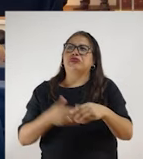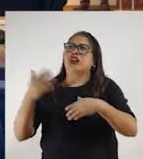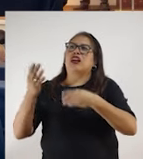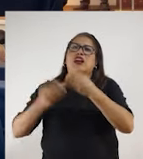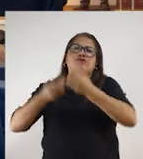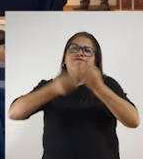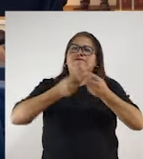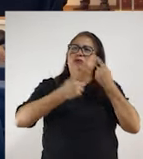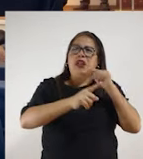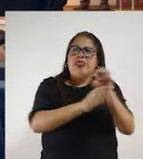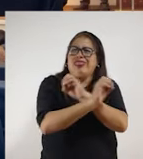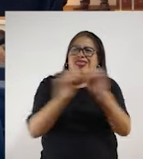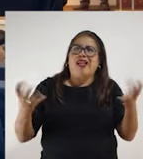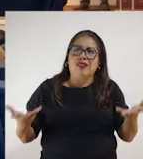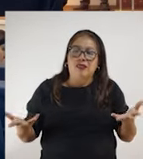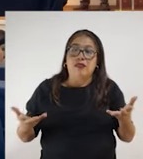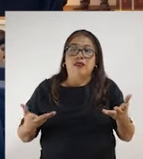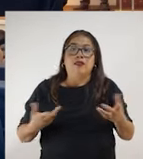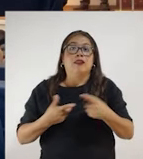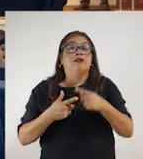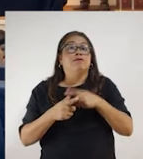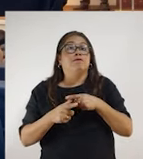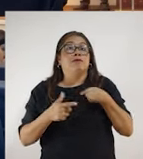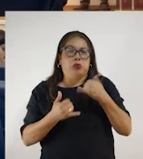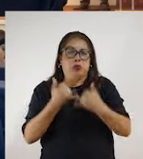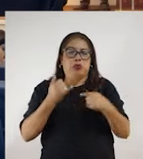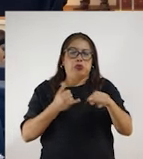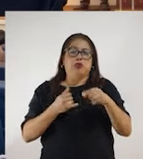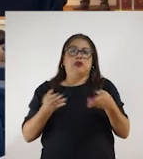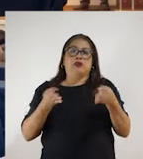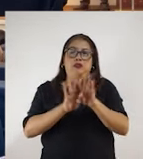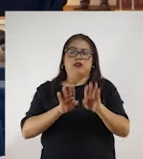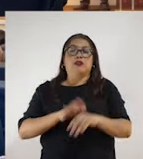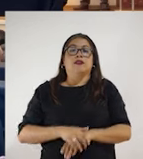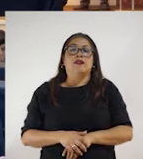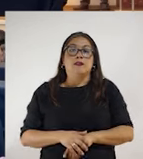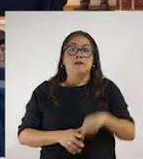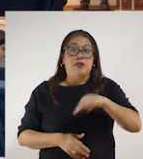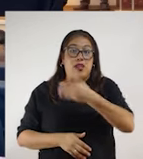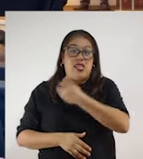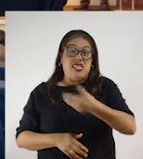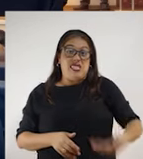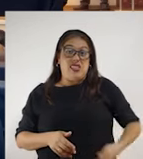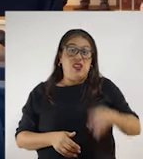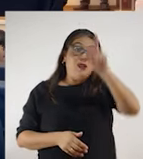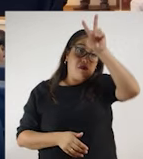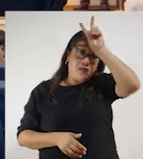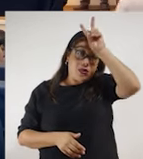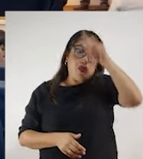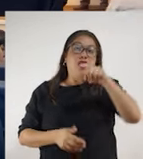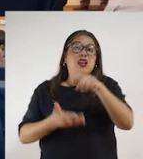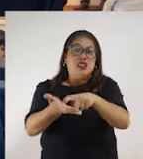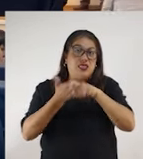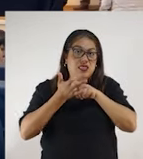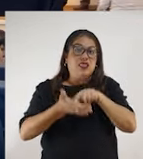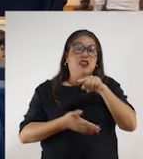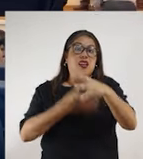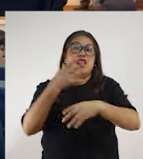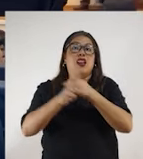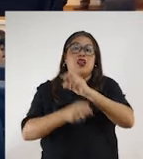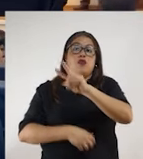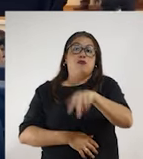estructural. Y ahí, en estos 2 últimos minutos, cierro. El Estado peruano se vio en la